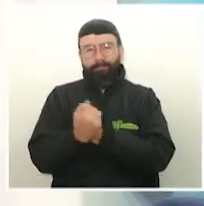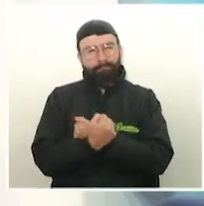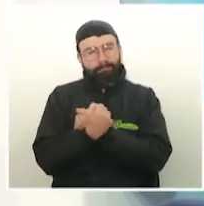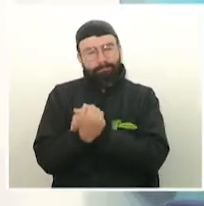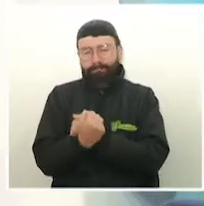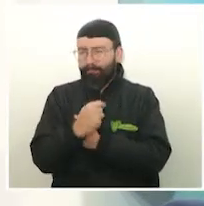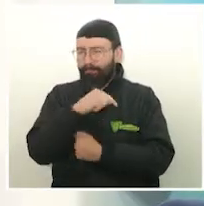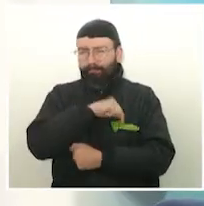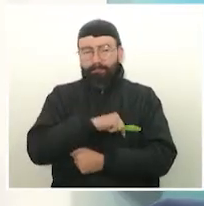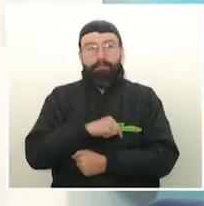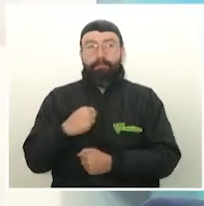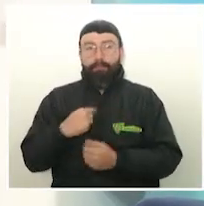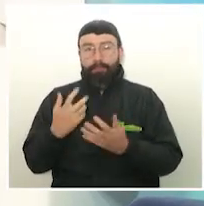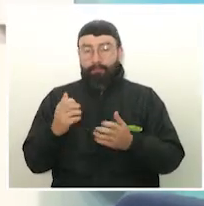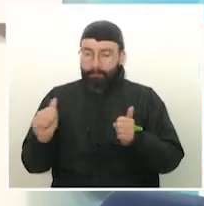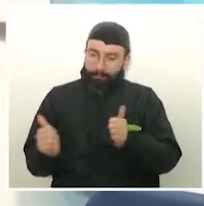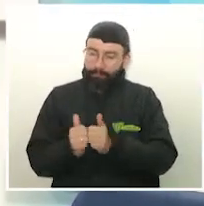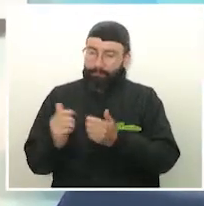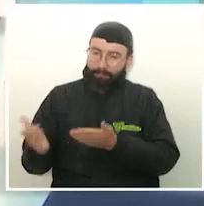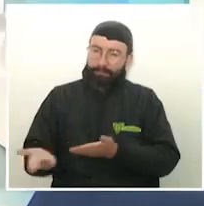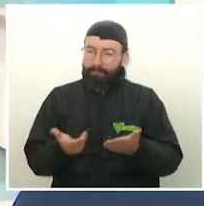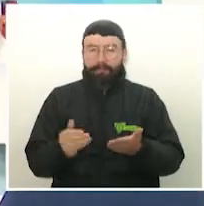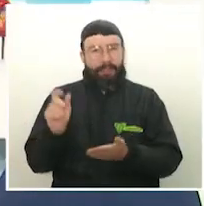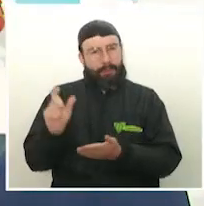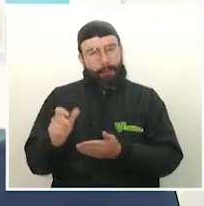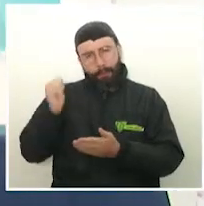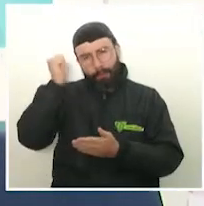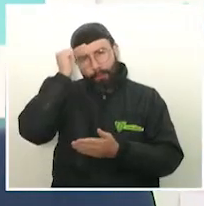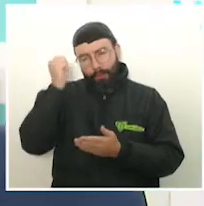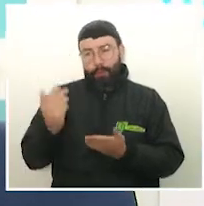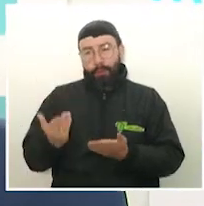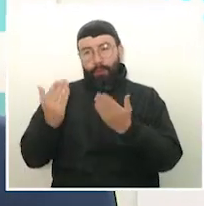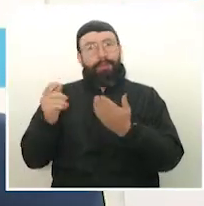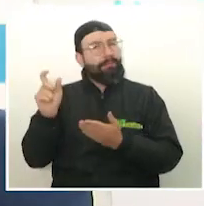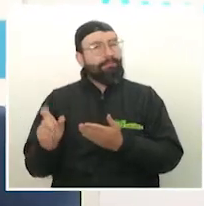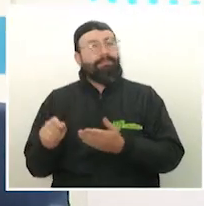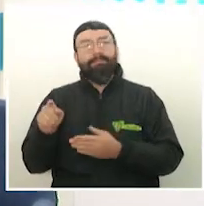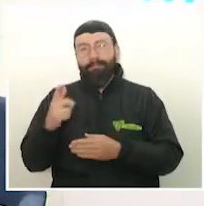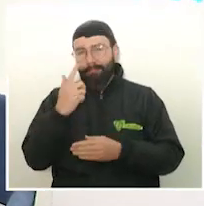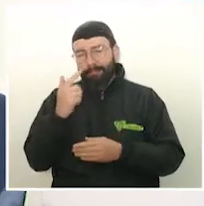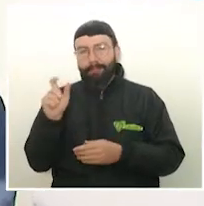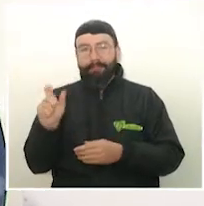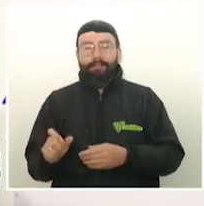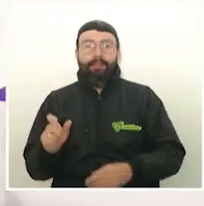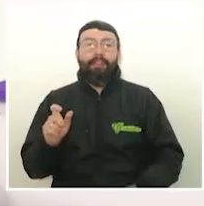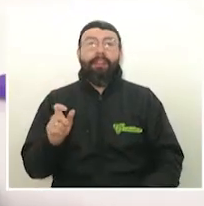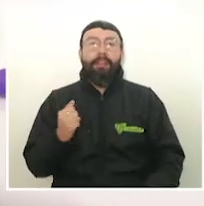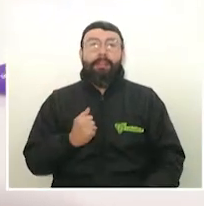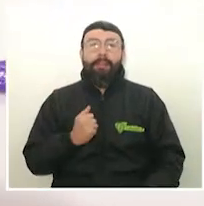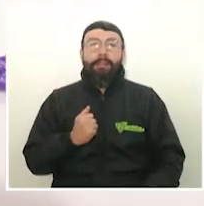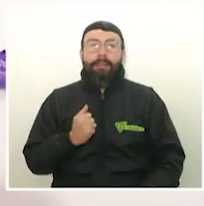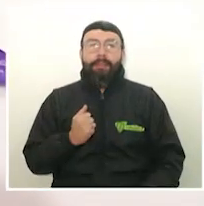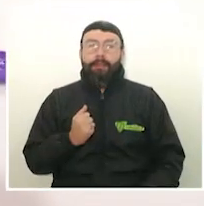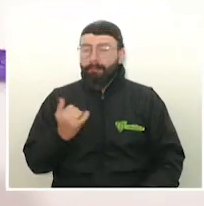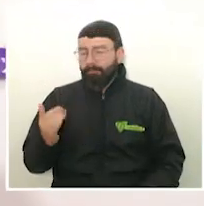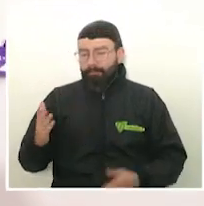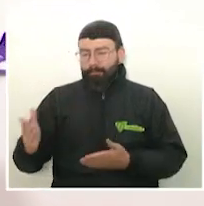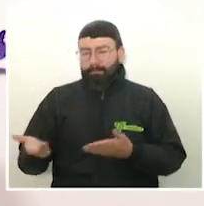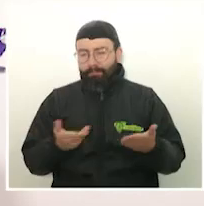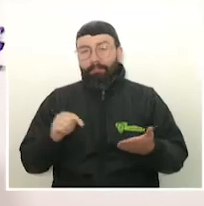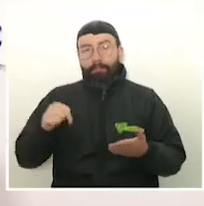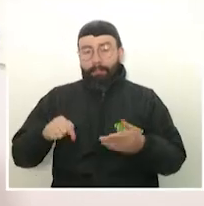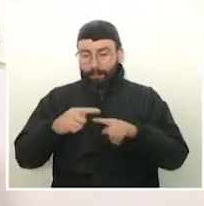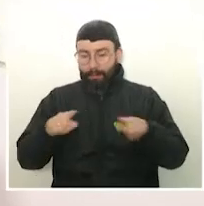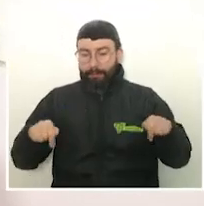corazón. Y quiero darle la bienvenida a un gran maestro que he tenido, que es mi padre, el doctor Jorge Enrique Rojas. Padre, bienvenido a este espacio